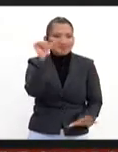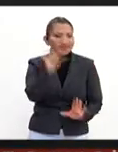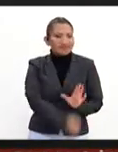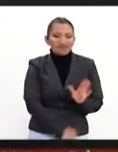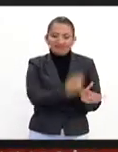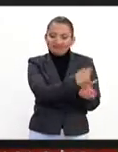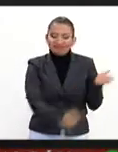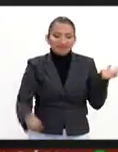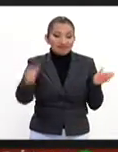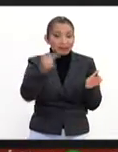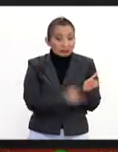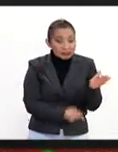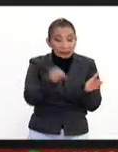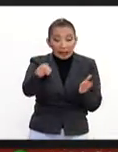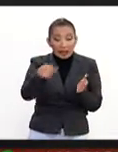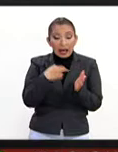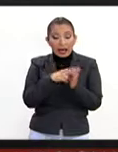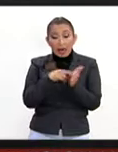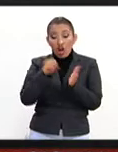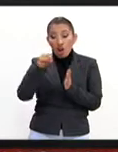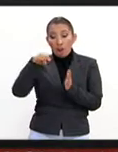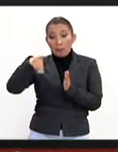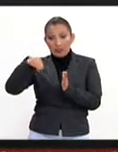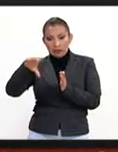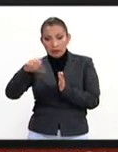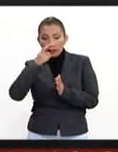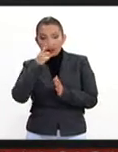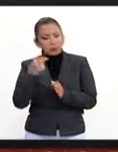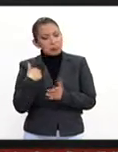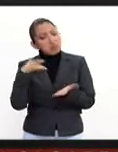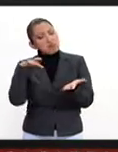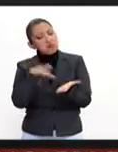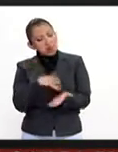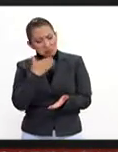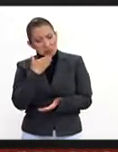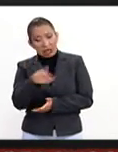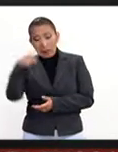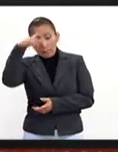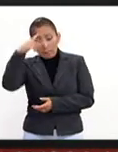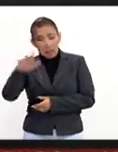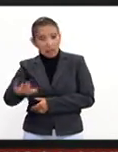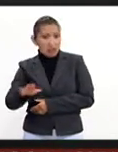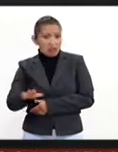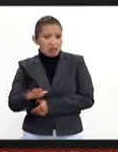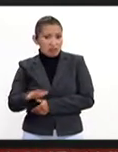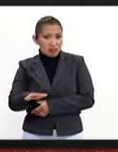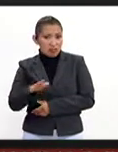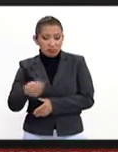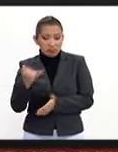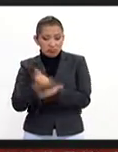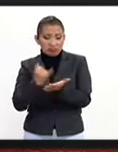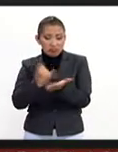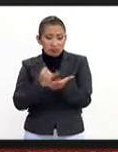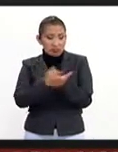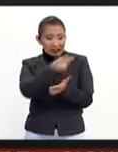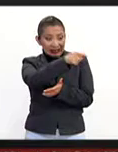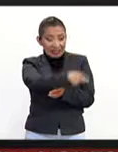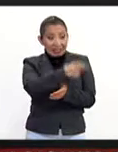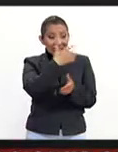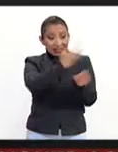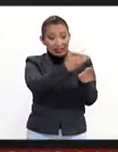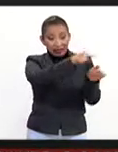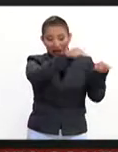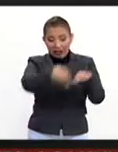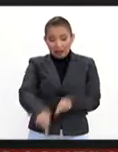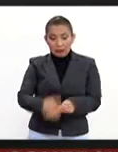termináramos sin tratado, las reglas del OMC son relativamente favorables, incluso más para México. O sea, los aranceles que pagaría Estados Unidos por exportar